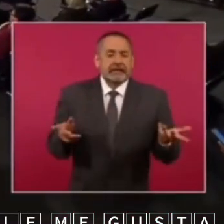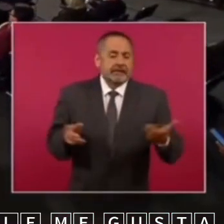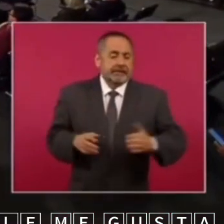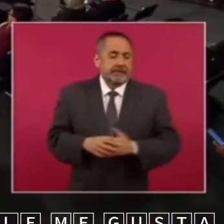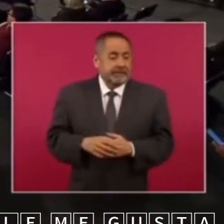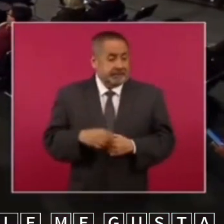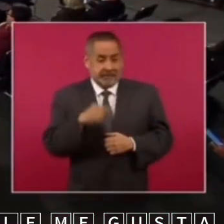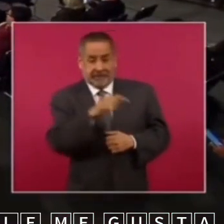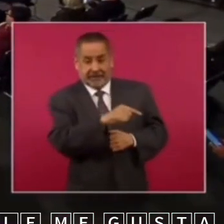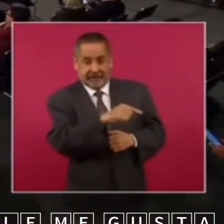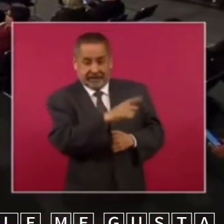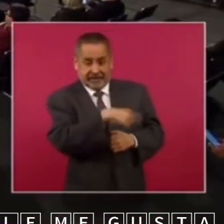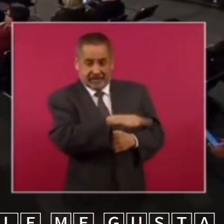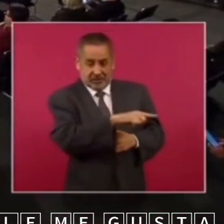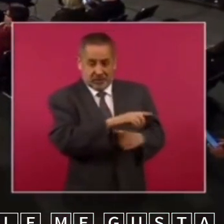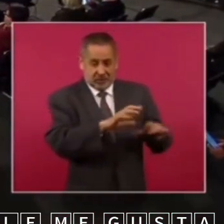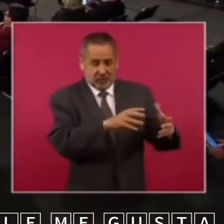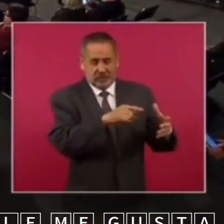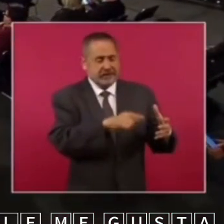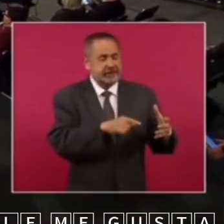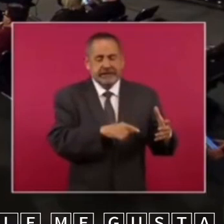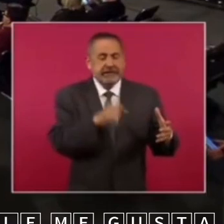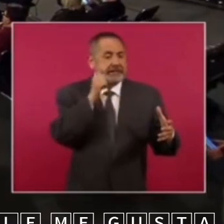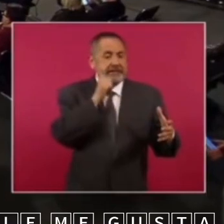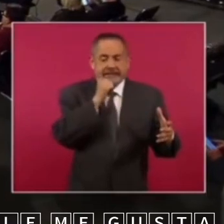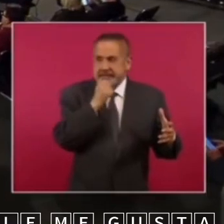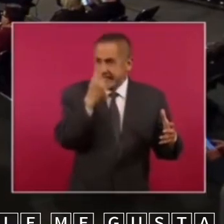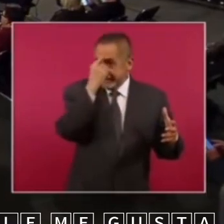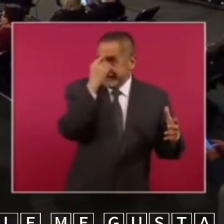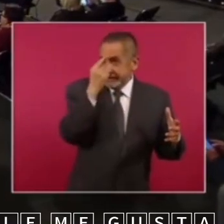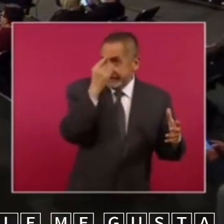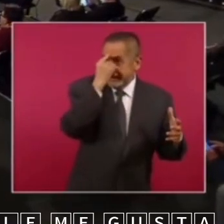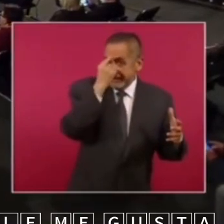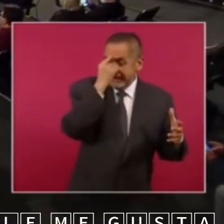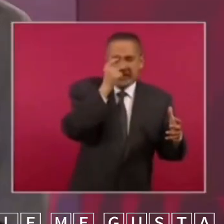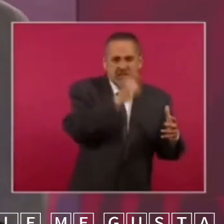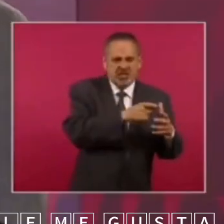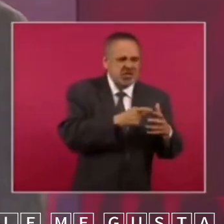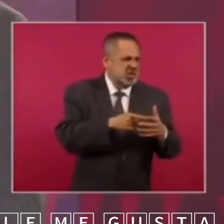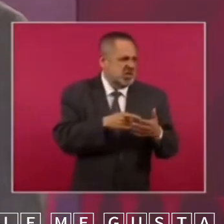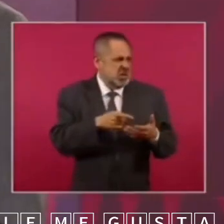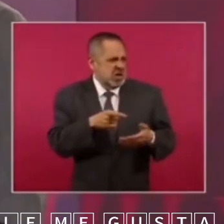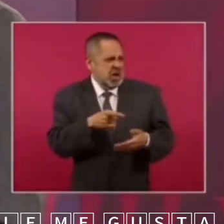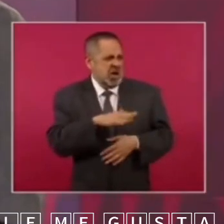Para ellos lo importante es arrasar.